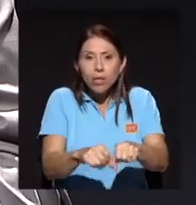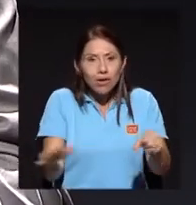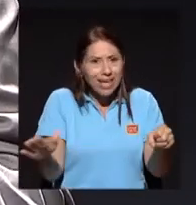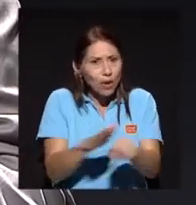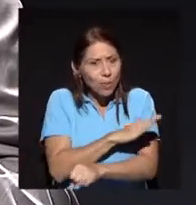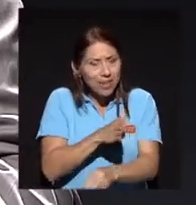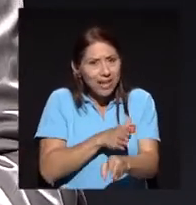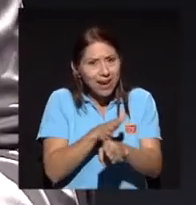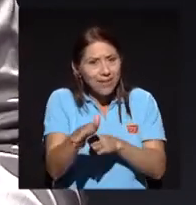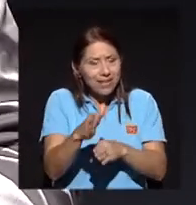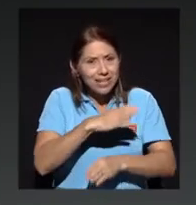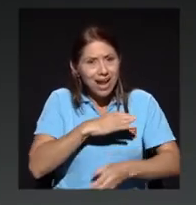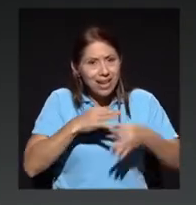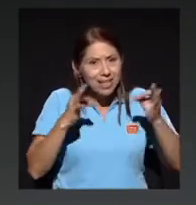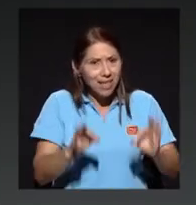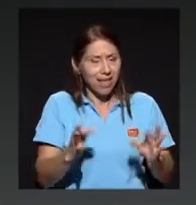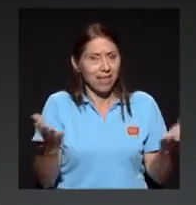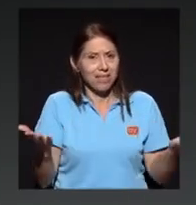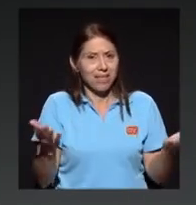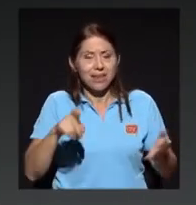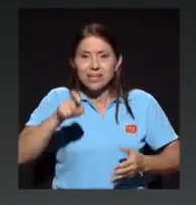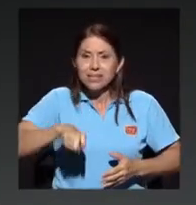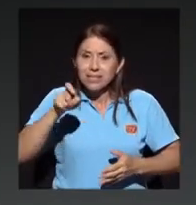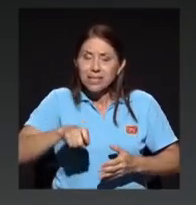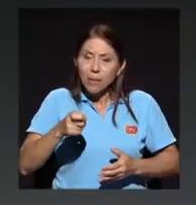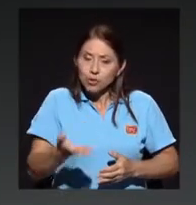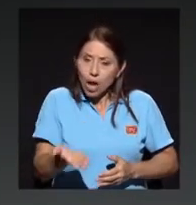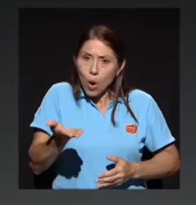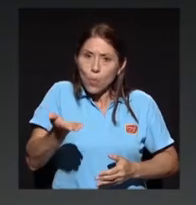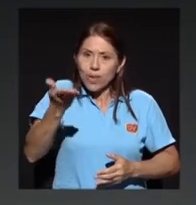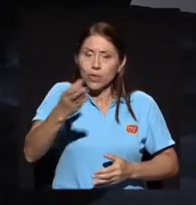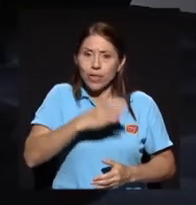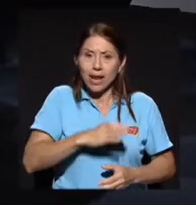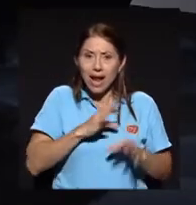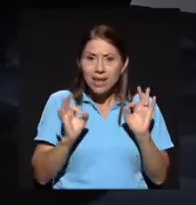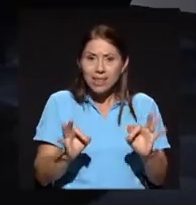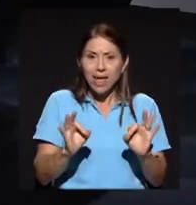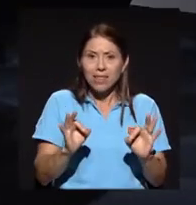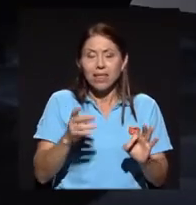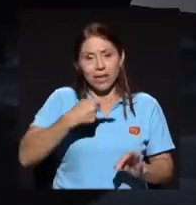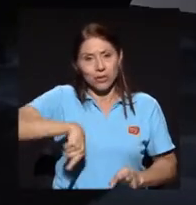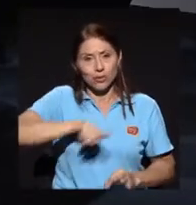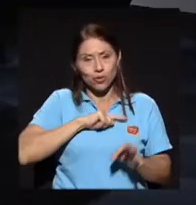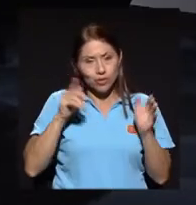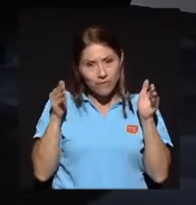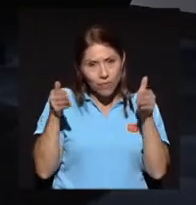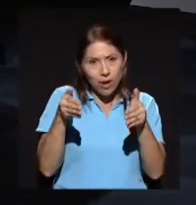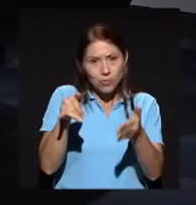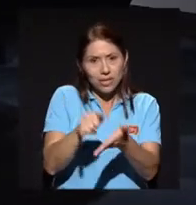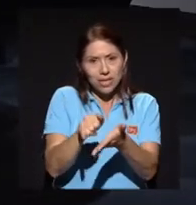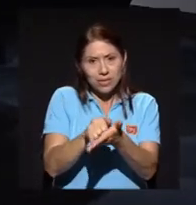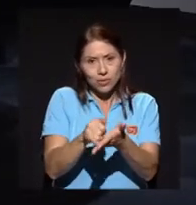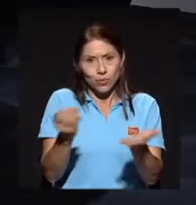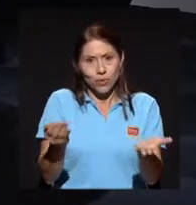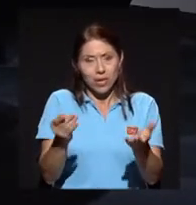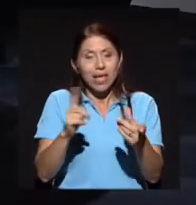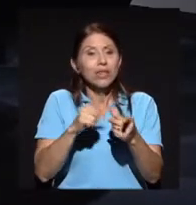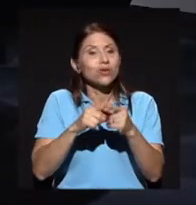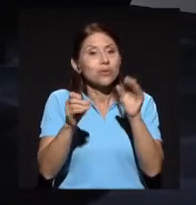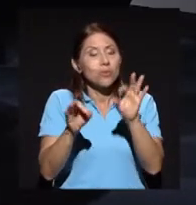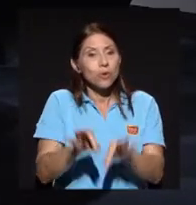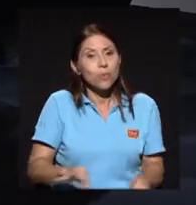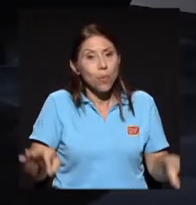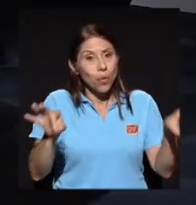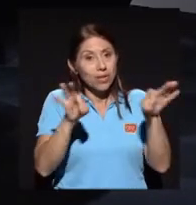ilegalizaciones nacionales necesitamos un aumento de la calidad y entonces en eso nos enfocamos entonces es muy importante que esto haya